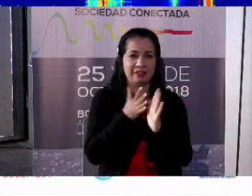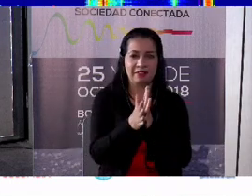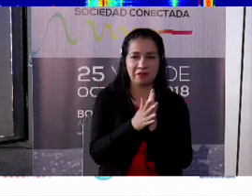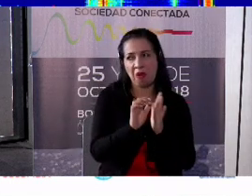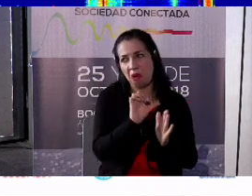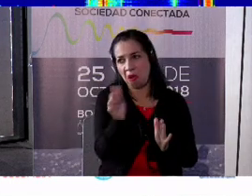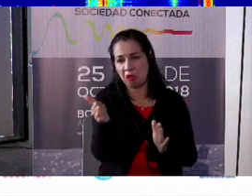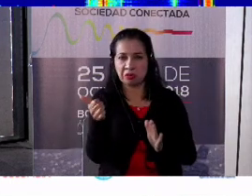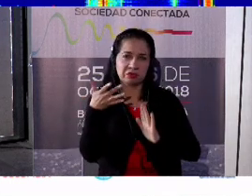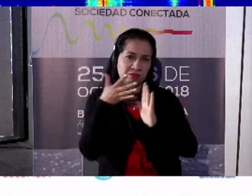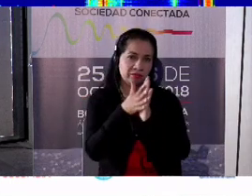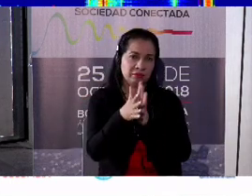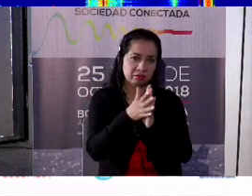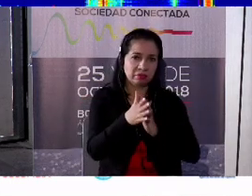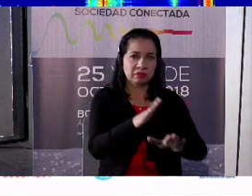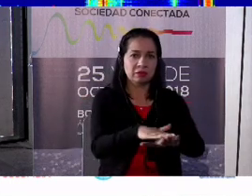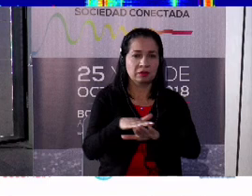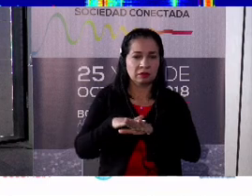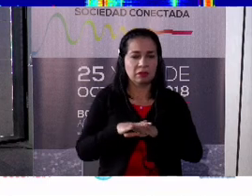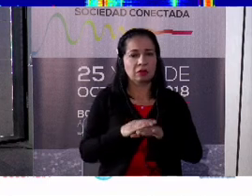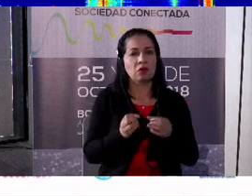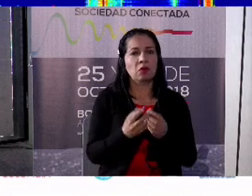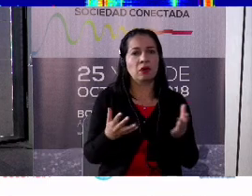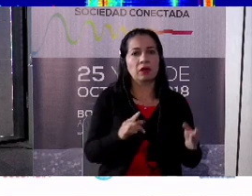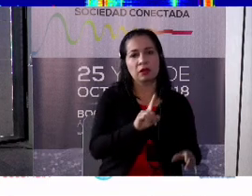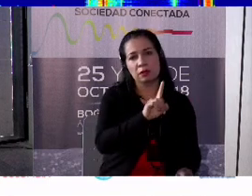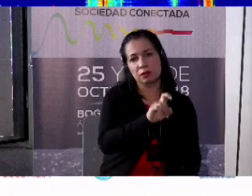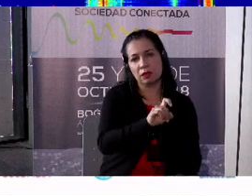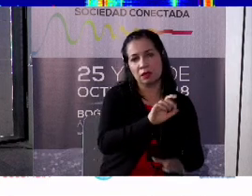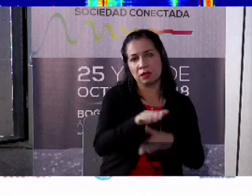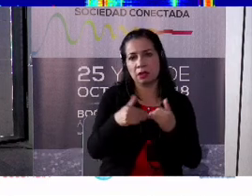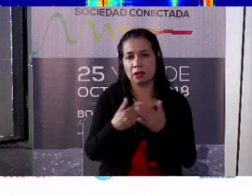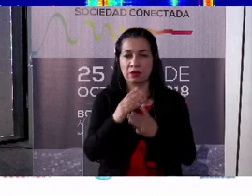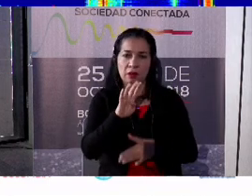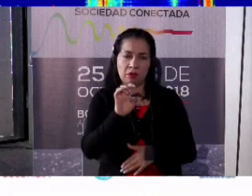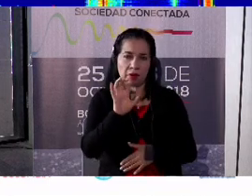también de que está entre 6 y